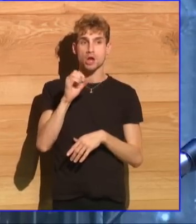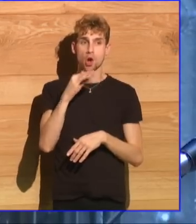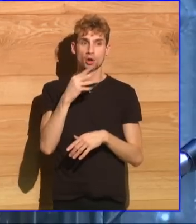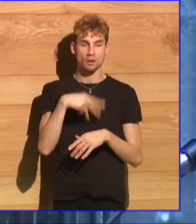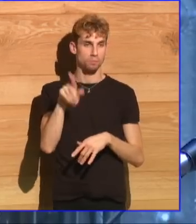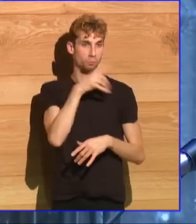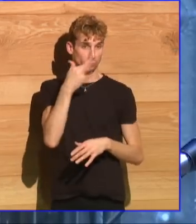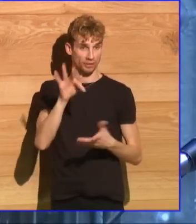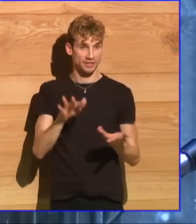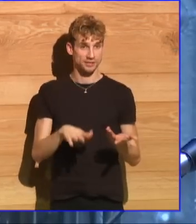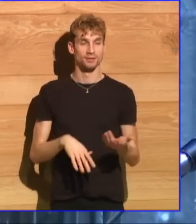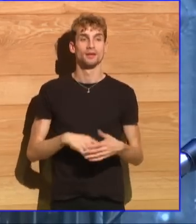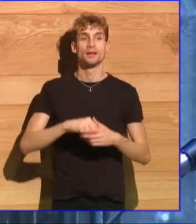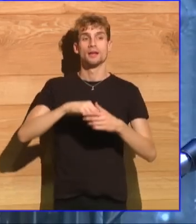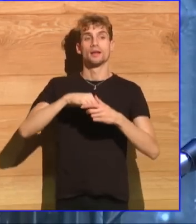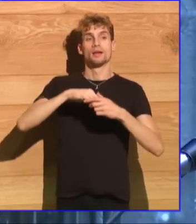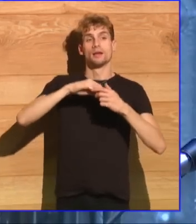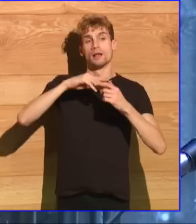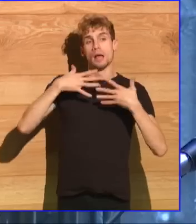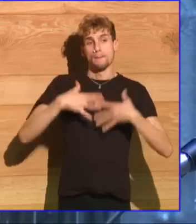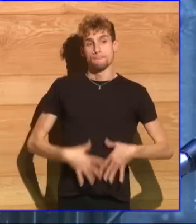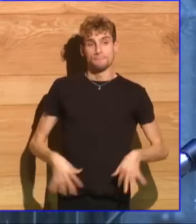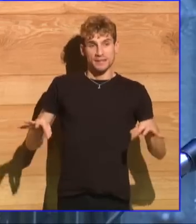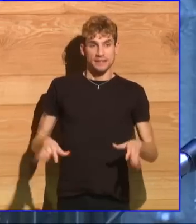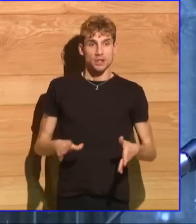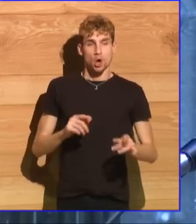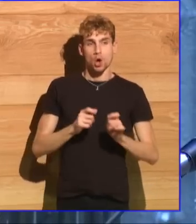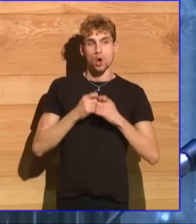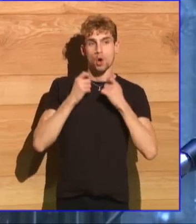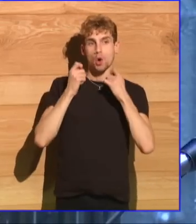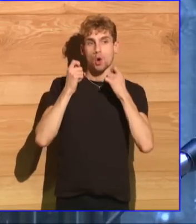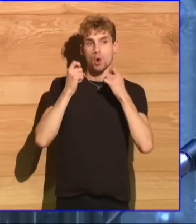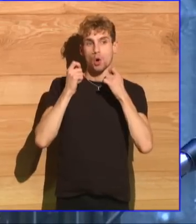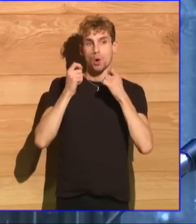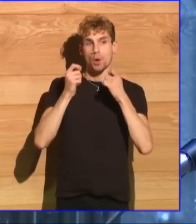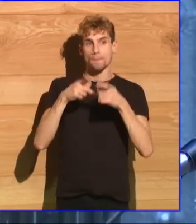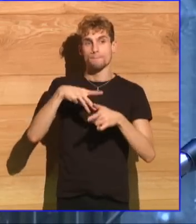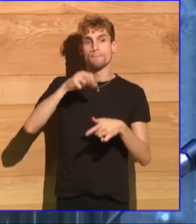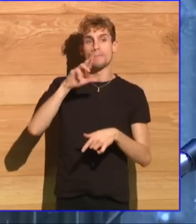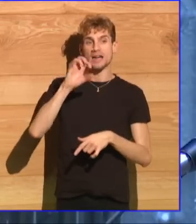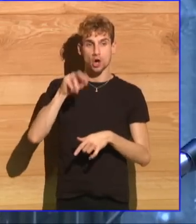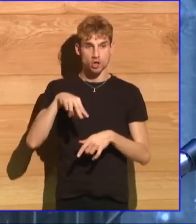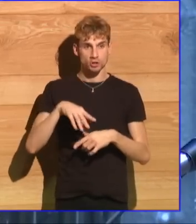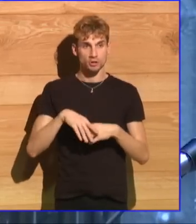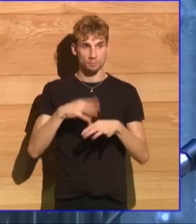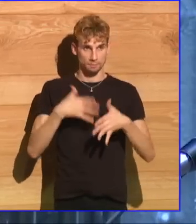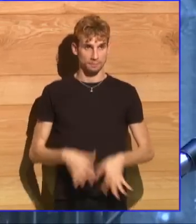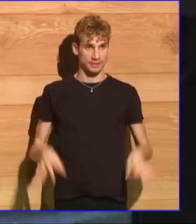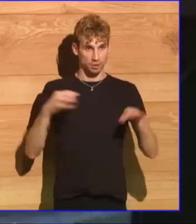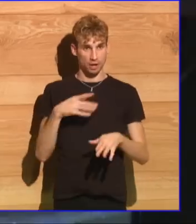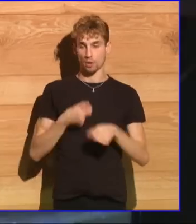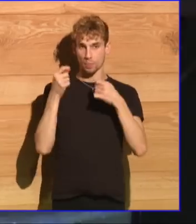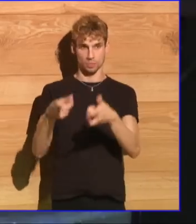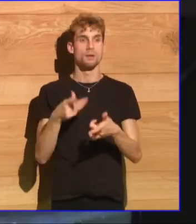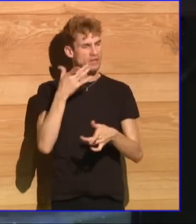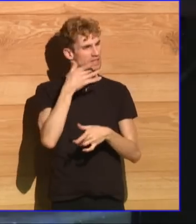francés, le pone el vestido a Claro, ha tomado licor. a Marion, el vestido blanco? Sí, pero si tú piensas